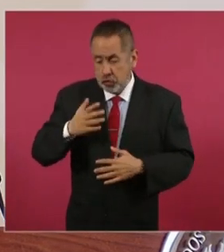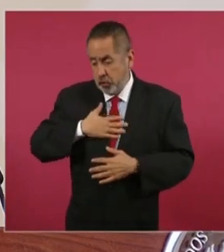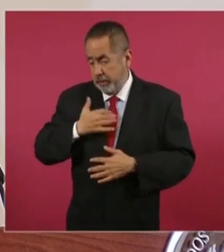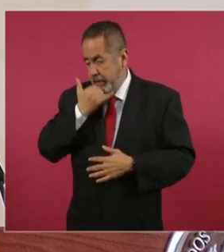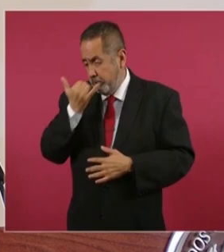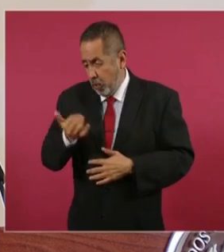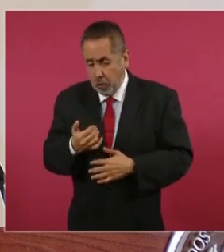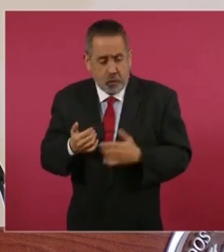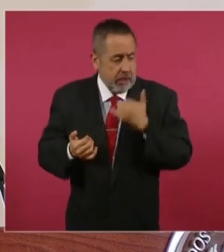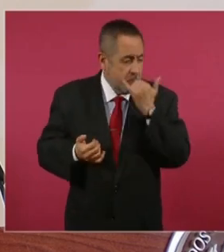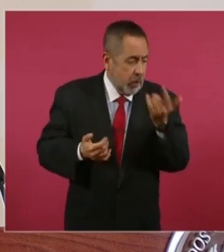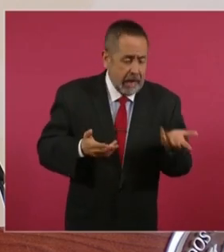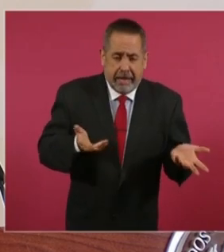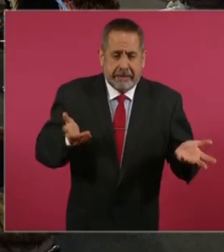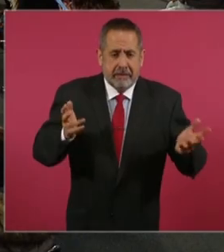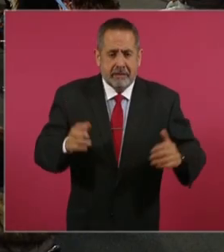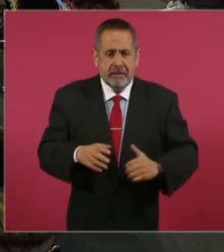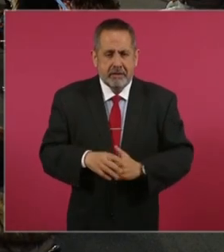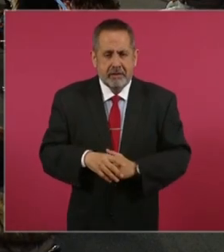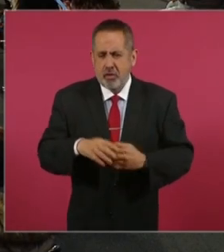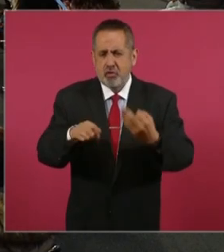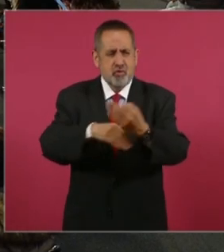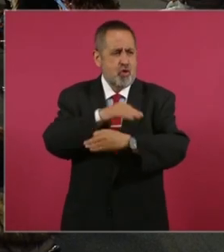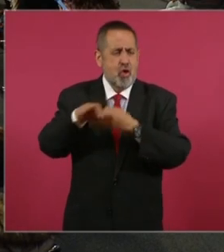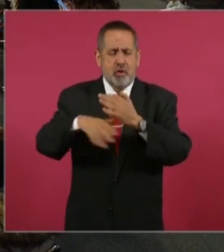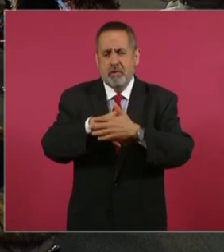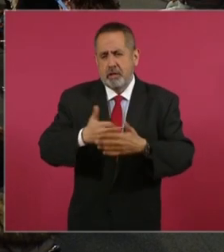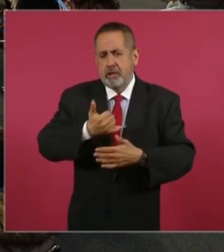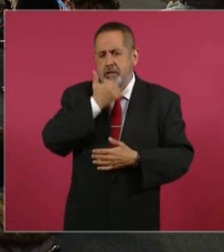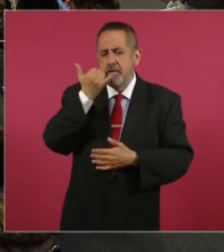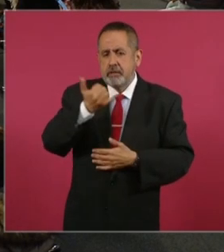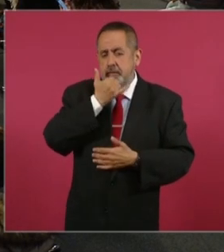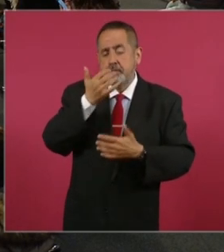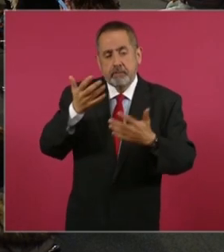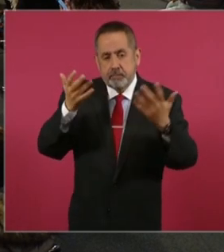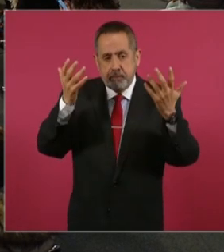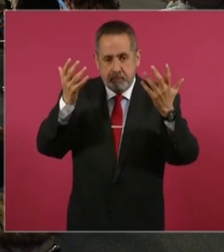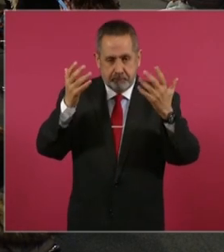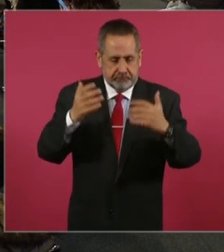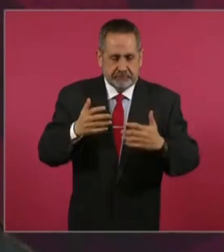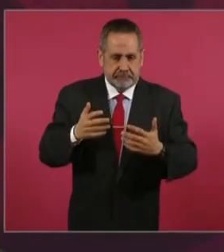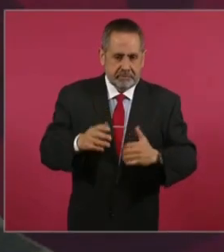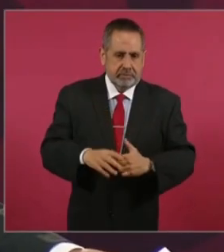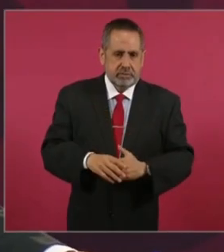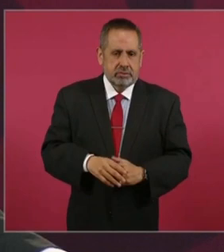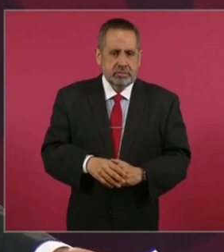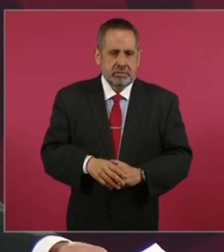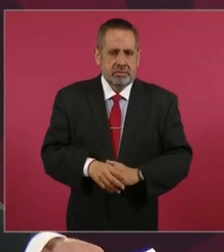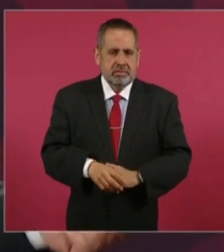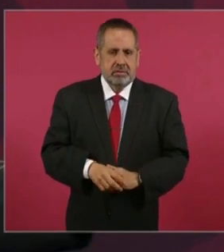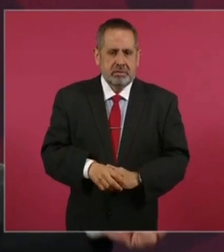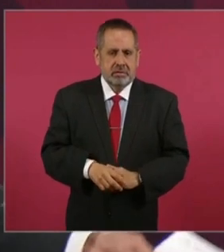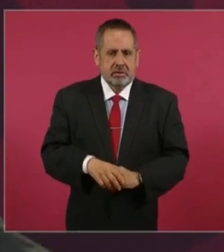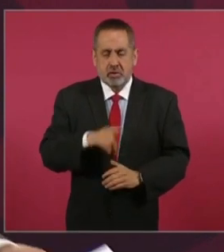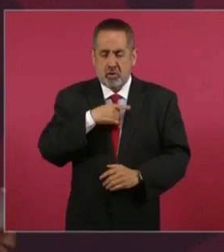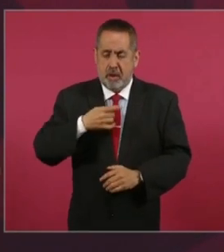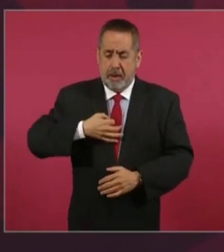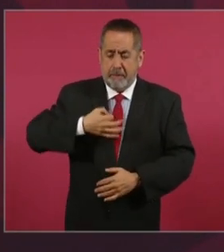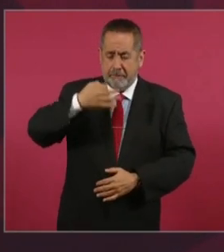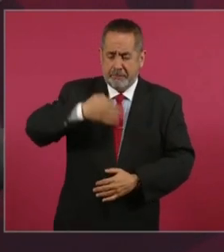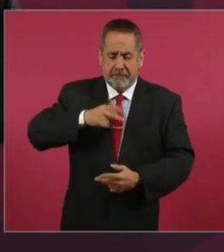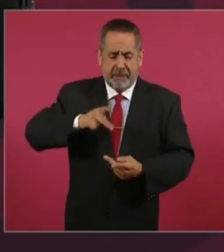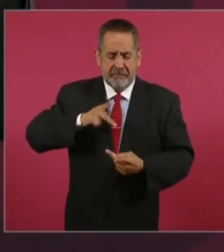equivoco o sea sí todos nos equivocamos o sea sí no somos